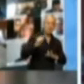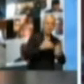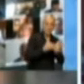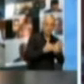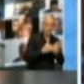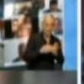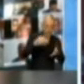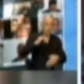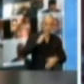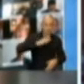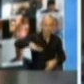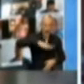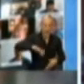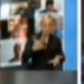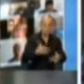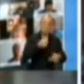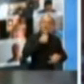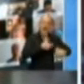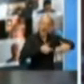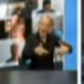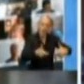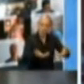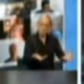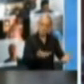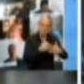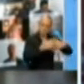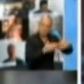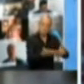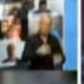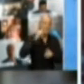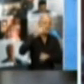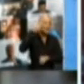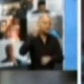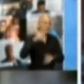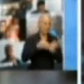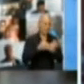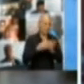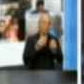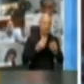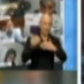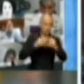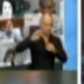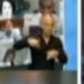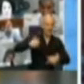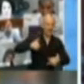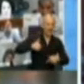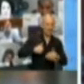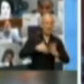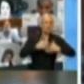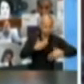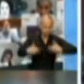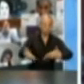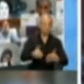de dolores y distintos tipos de patologías. Obviamente es una medicación que, como cualquier medicación, debe ser prescripta por un médico, seguida por un